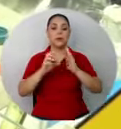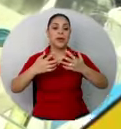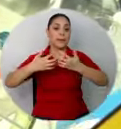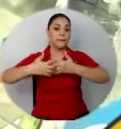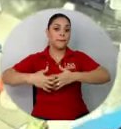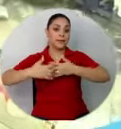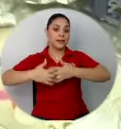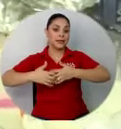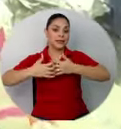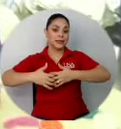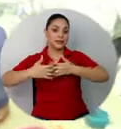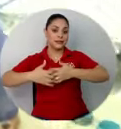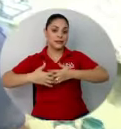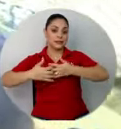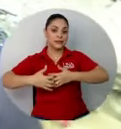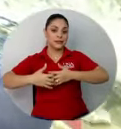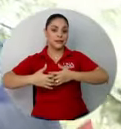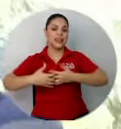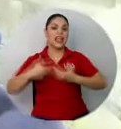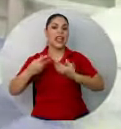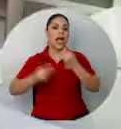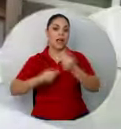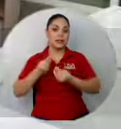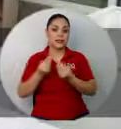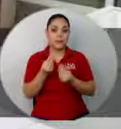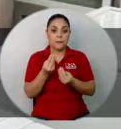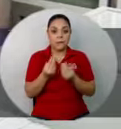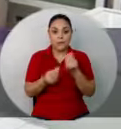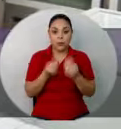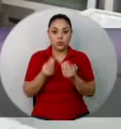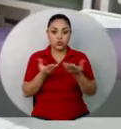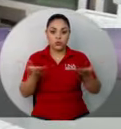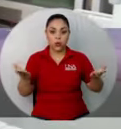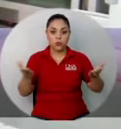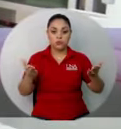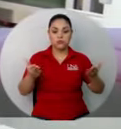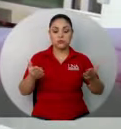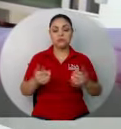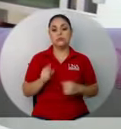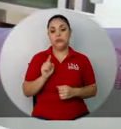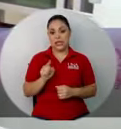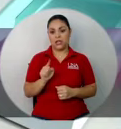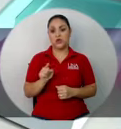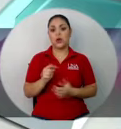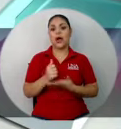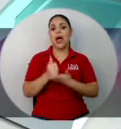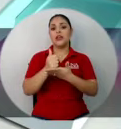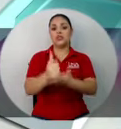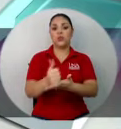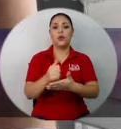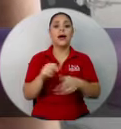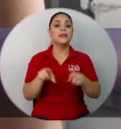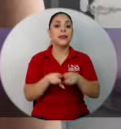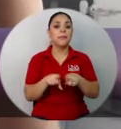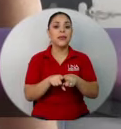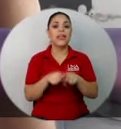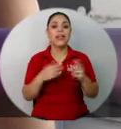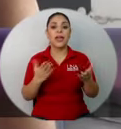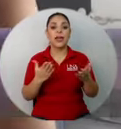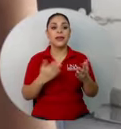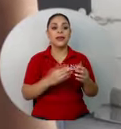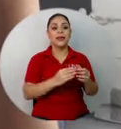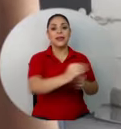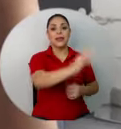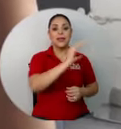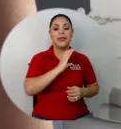de empresas, de líneas de producción, y eso en qué va a repercutir también en los ingresos,